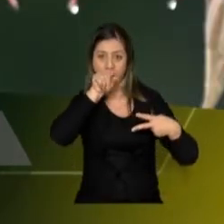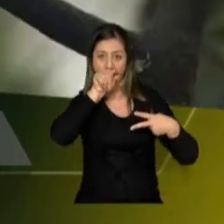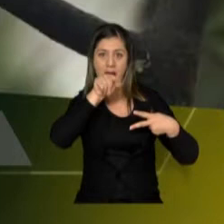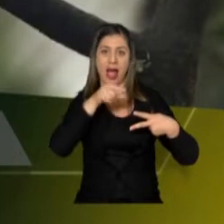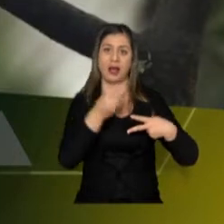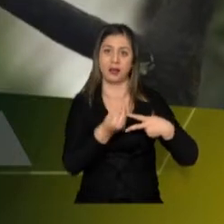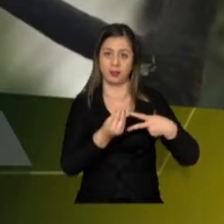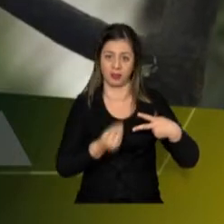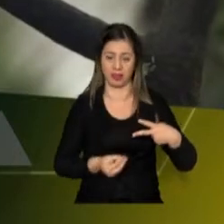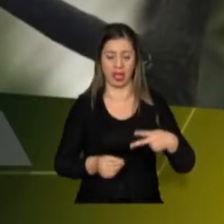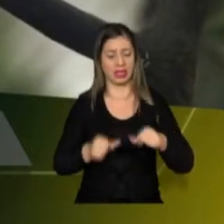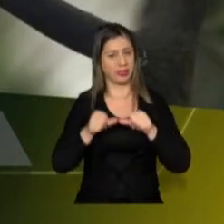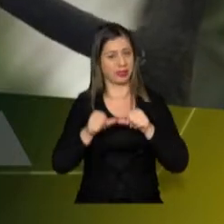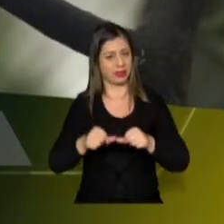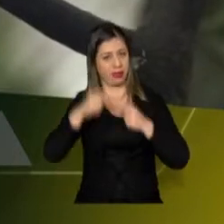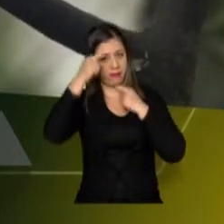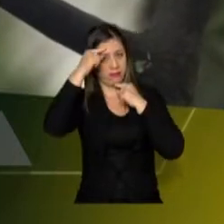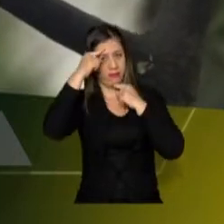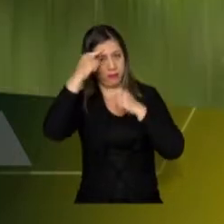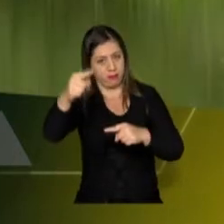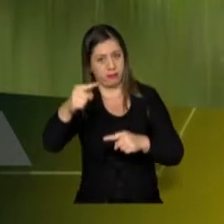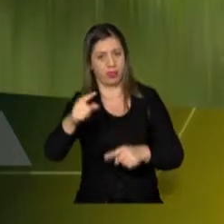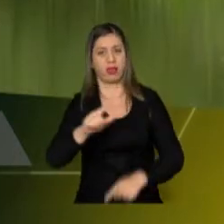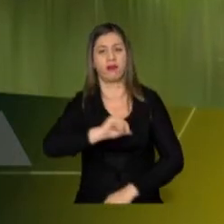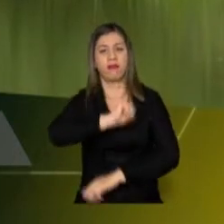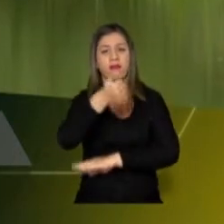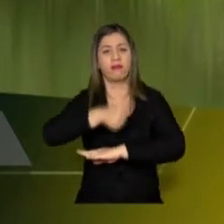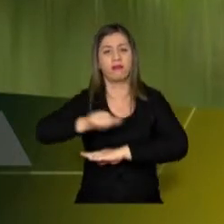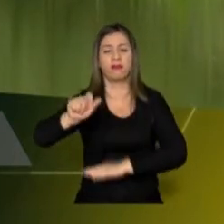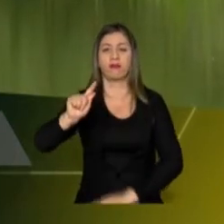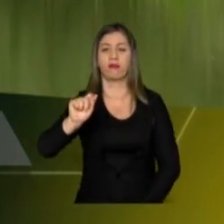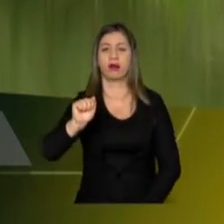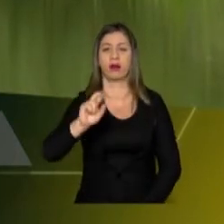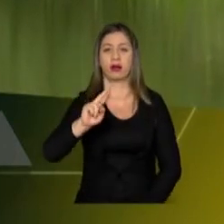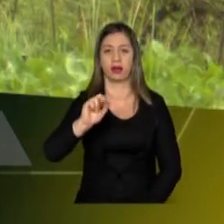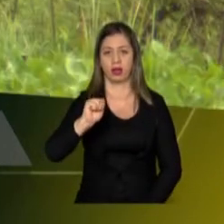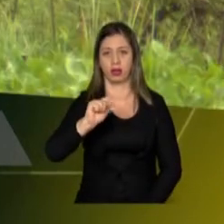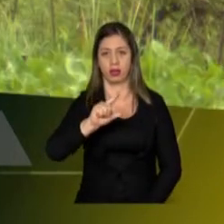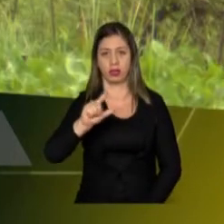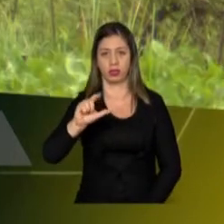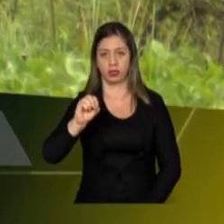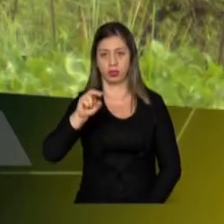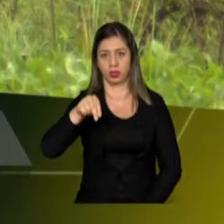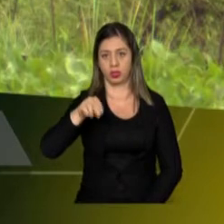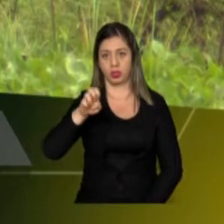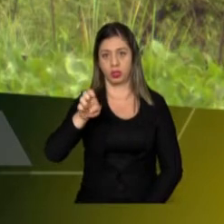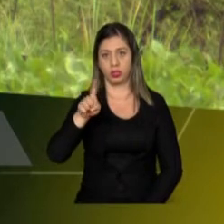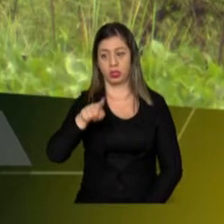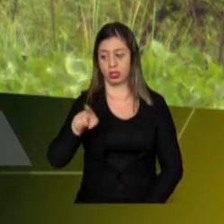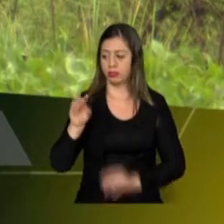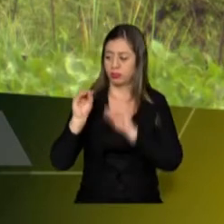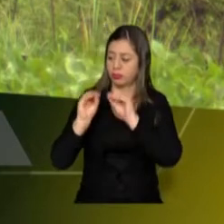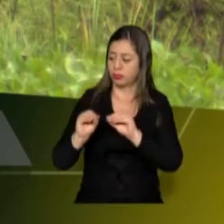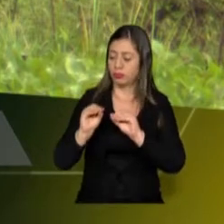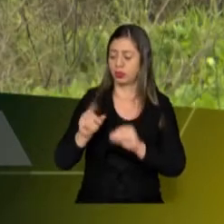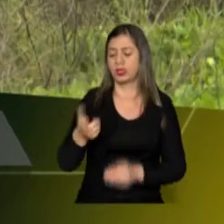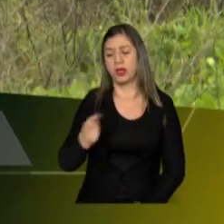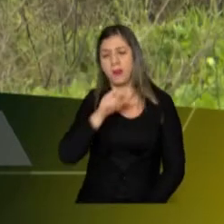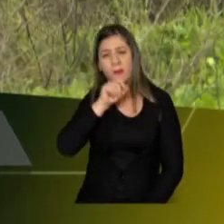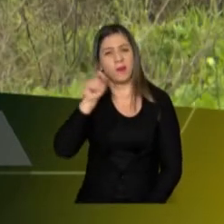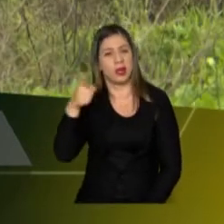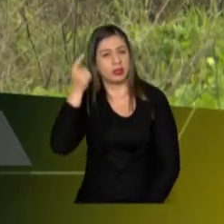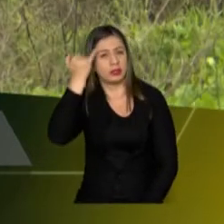de esta zona, son endémicas, ¿no? De acá de Farallones, como es el gallito de roca, haciendo educación. Deme su concepto sobre